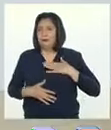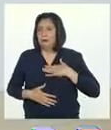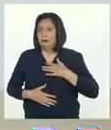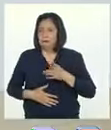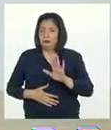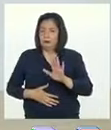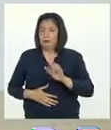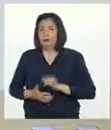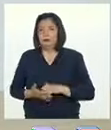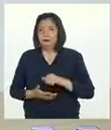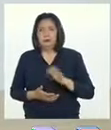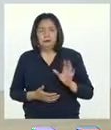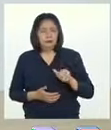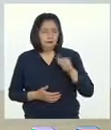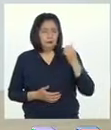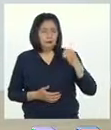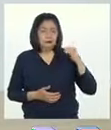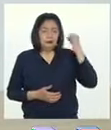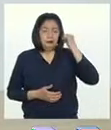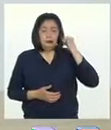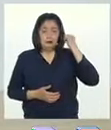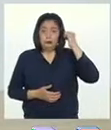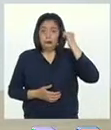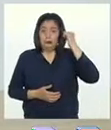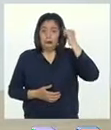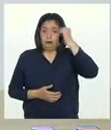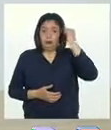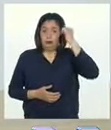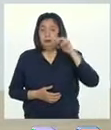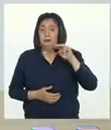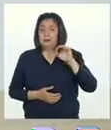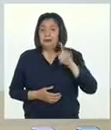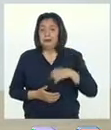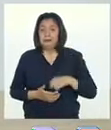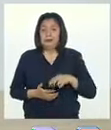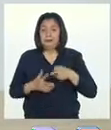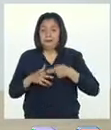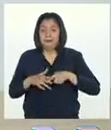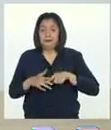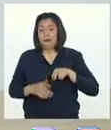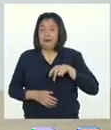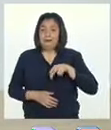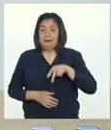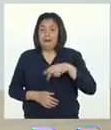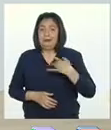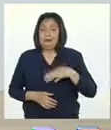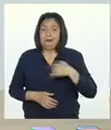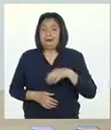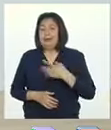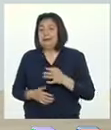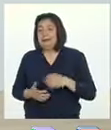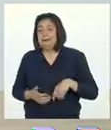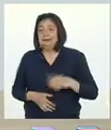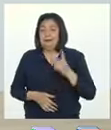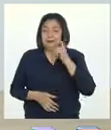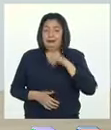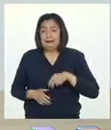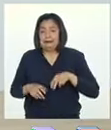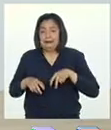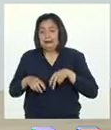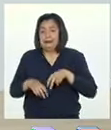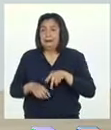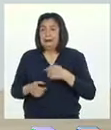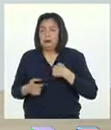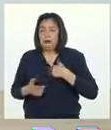bien, ayer mi sobrino Matías, de un año, dio sus primeros pasos. Fue todo un reto para él poder caminar. Y